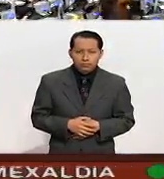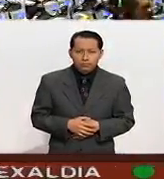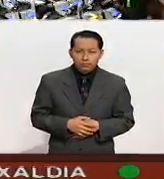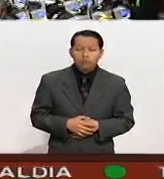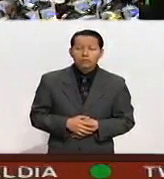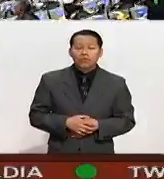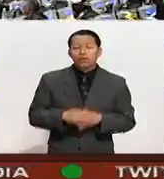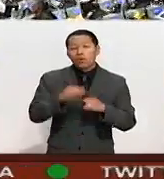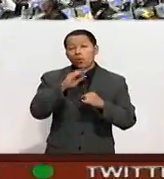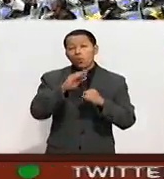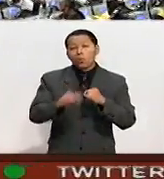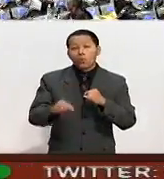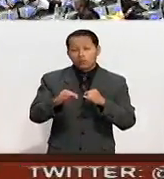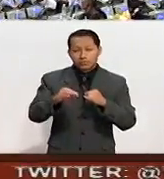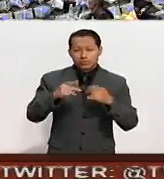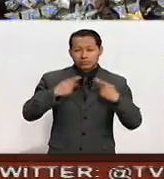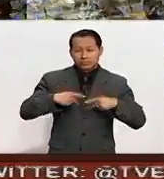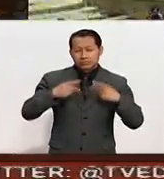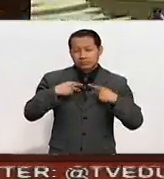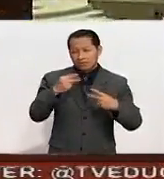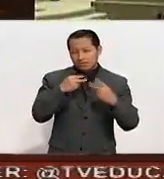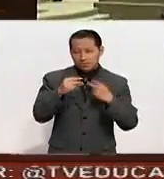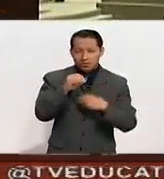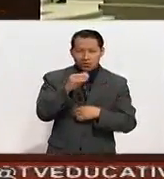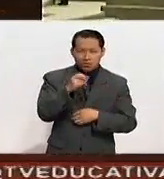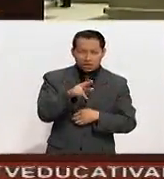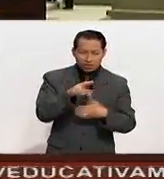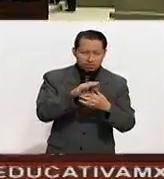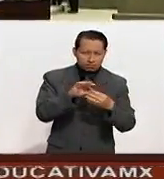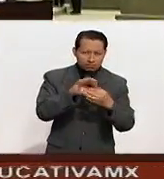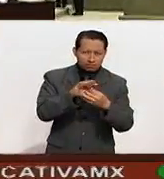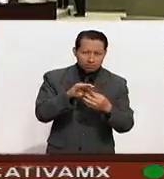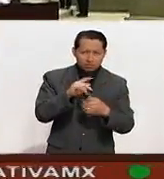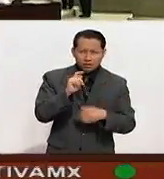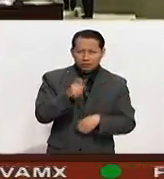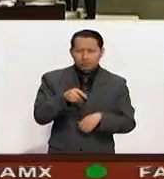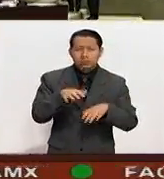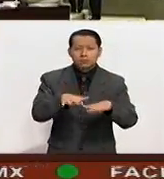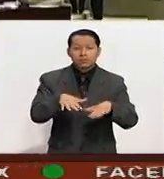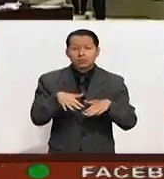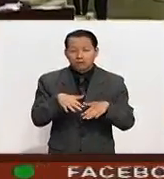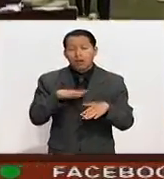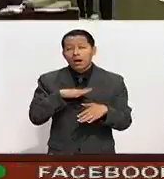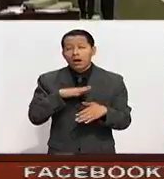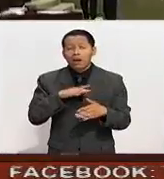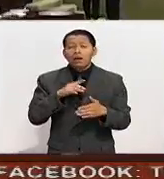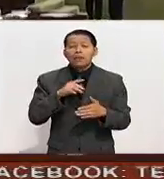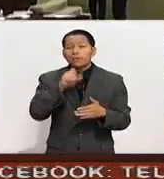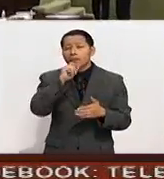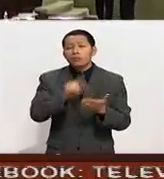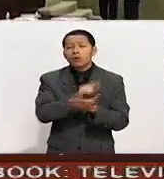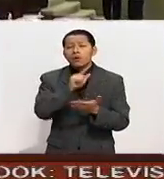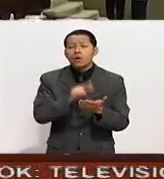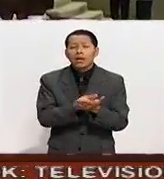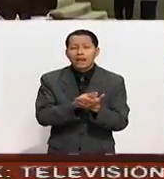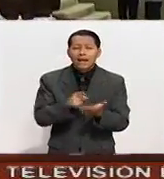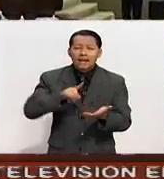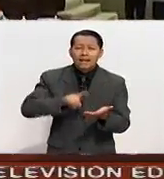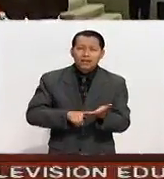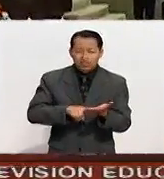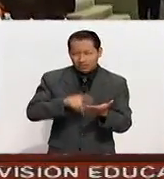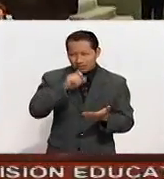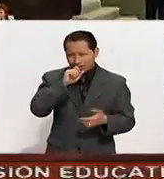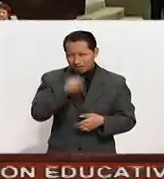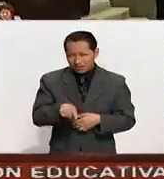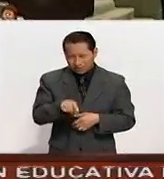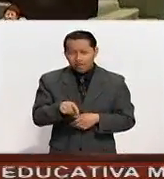Informarles por último, auditorio de México al día, Omar, que durante esta sesión se aprobó la Ley Orgánica de la Administración Pública Federal también